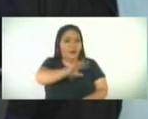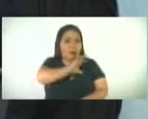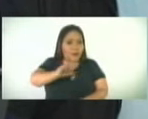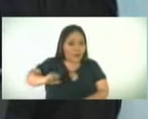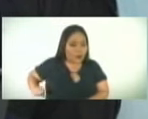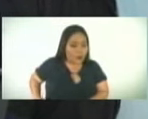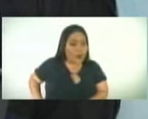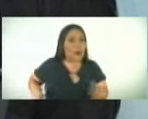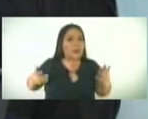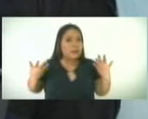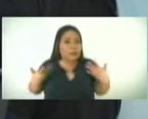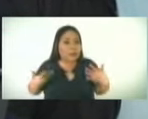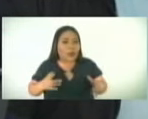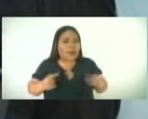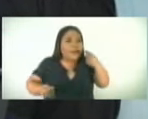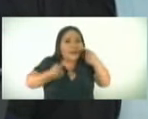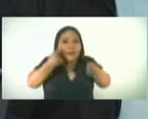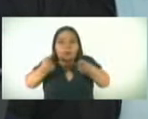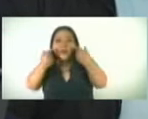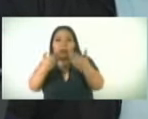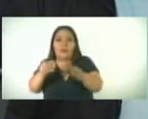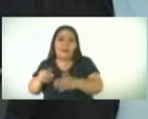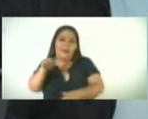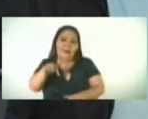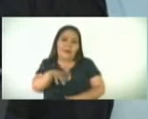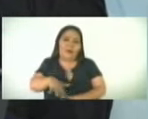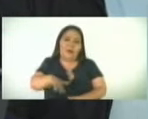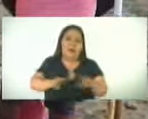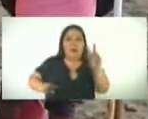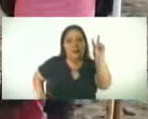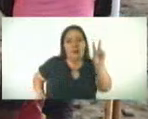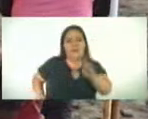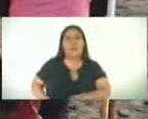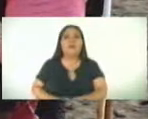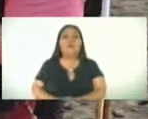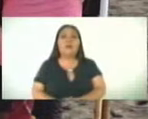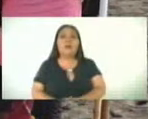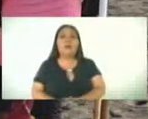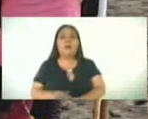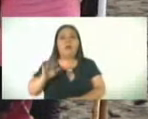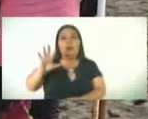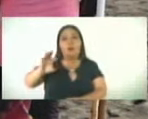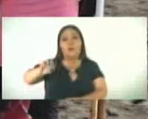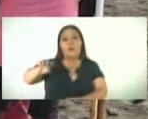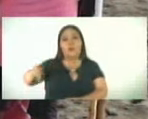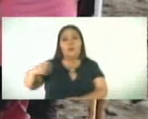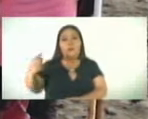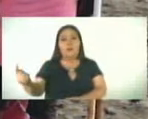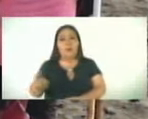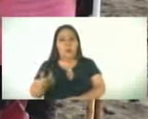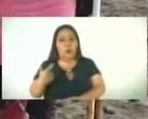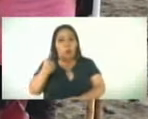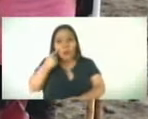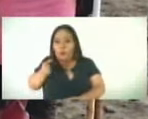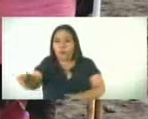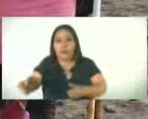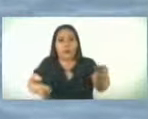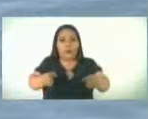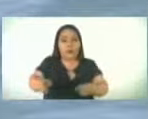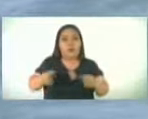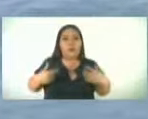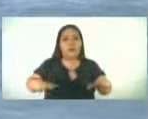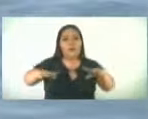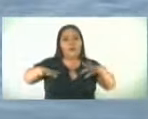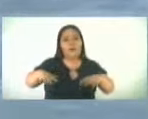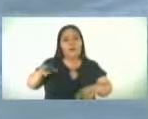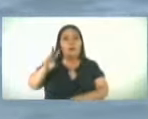teniendo más oferta turística en el Centro Histórico. Más de 50.000 personas fueron desplegadas durante el desarrollo del Plan Vacación